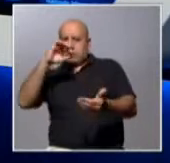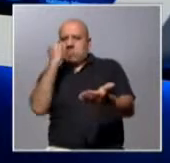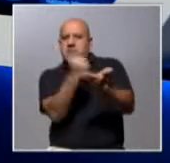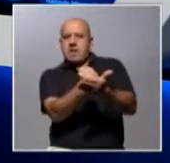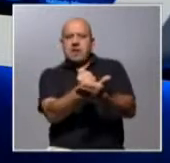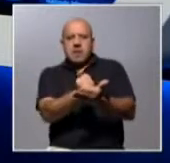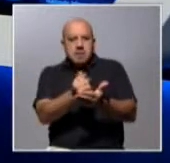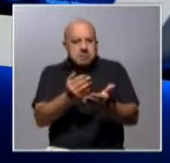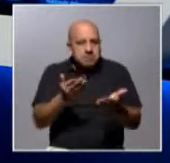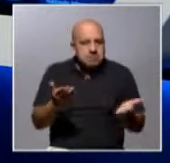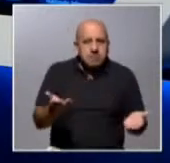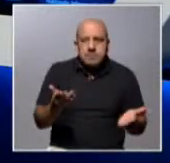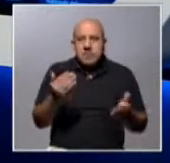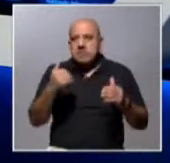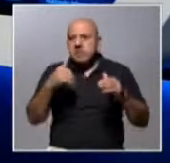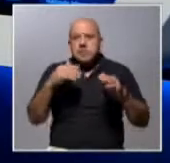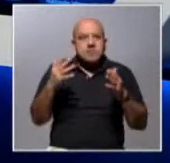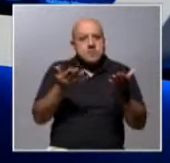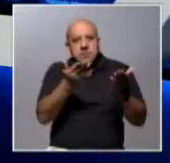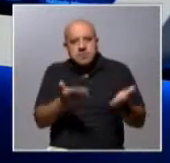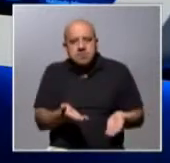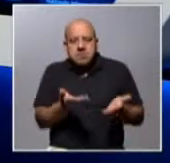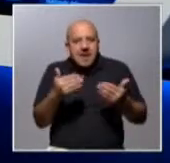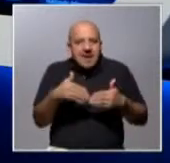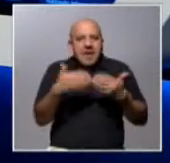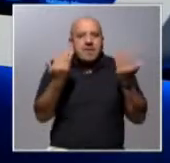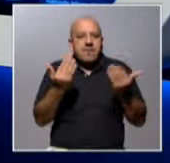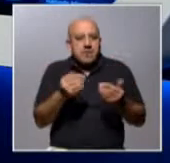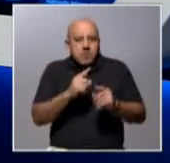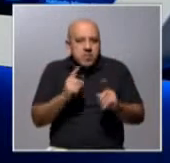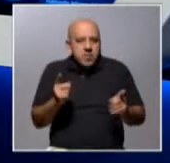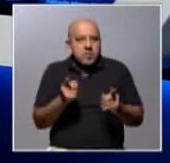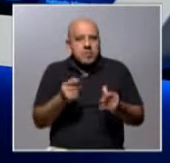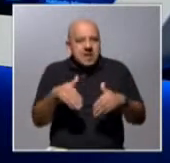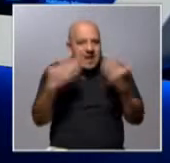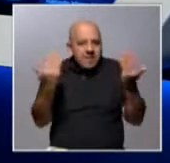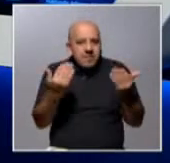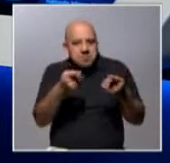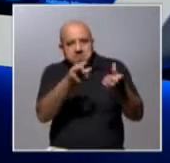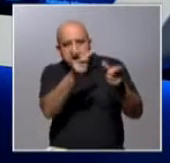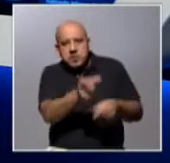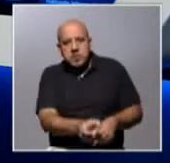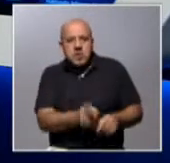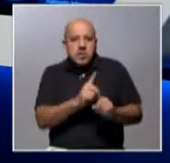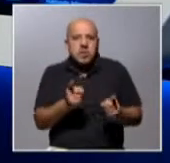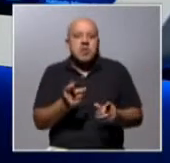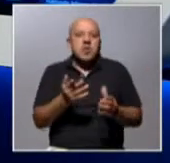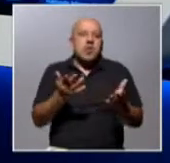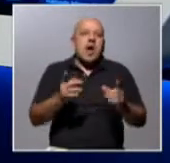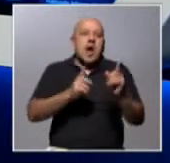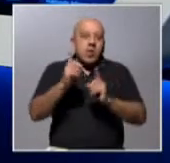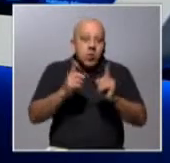Que la mayoría realmente no le va a pasar nada grave, digamos. Los que sí son los que tienen algunas